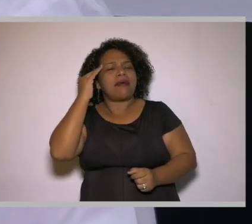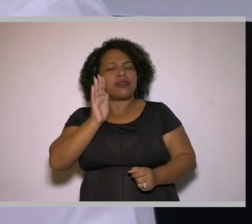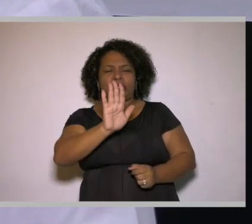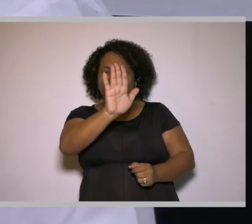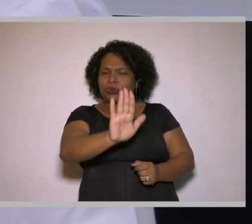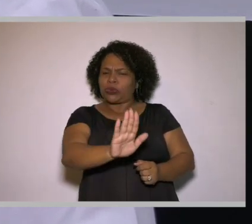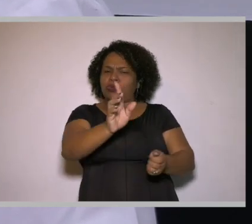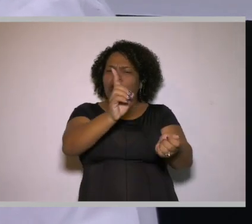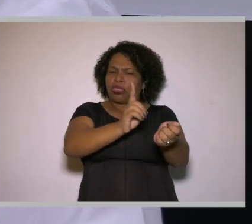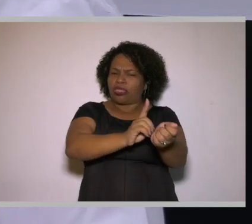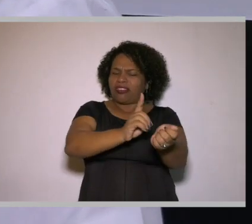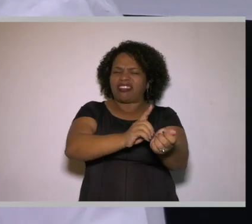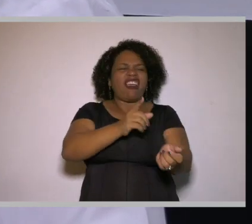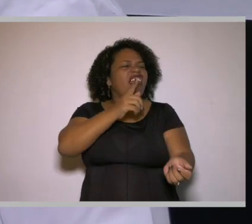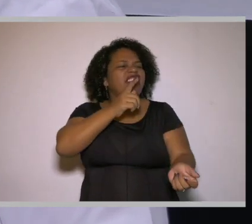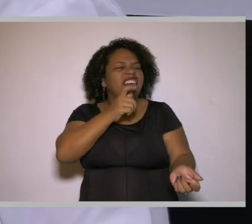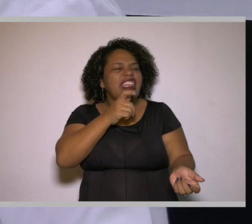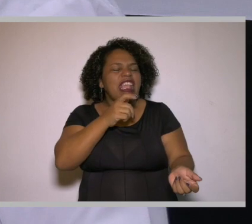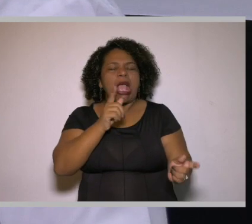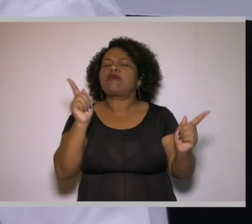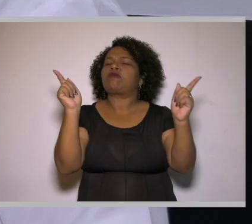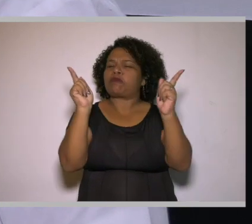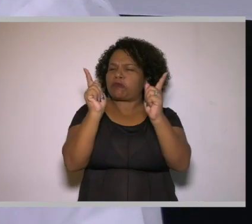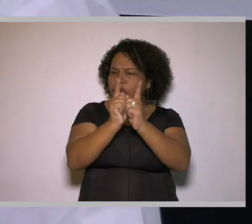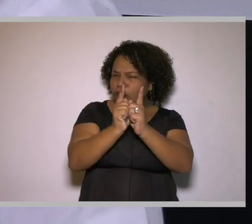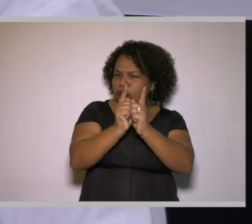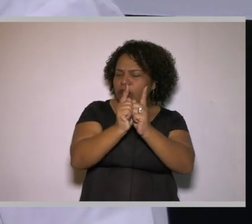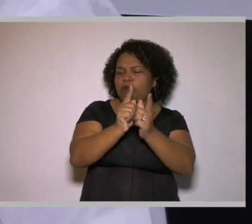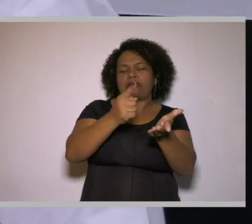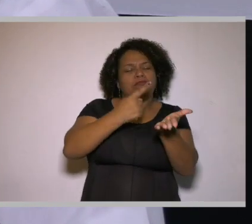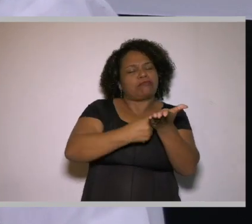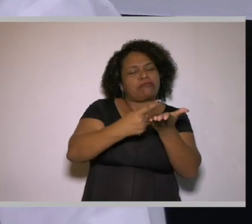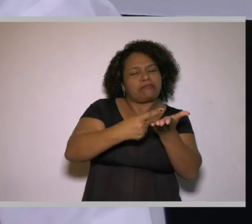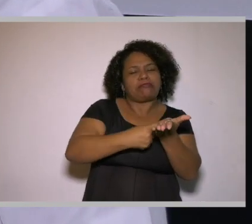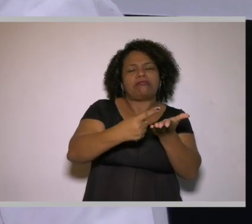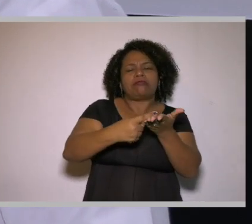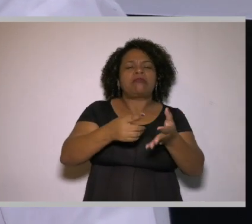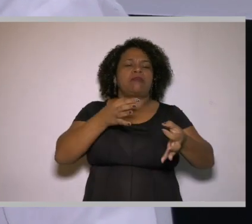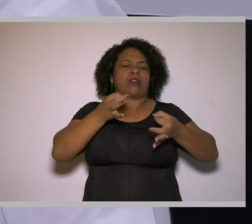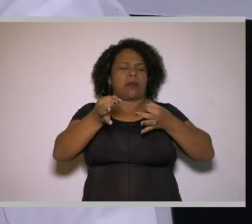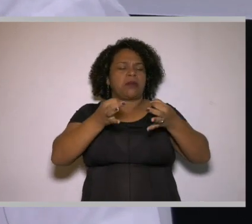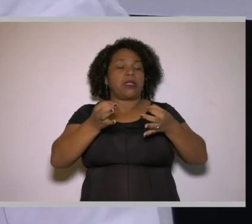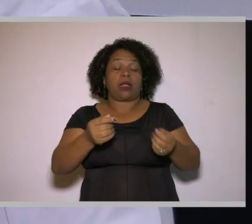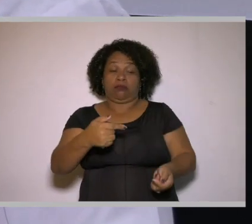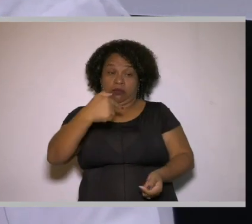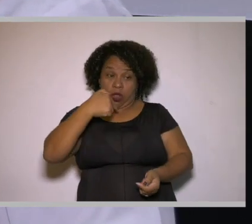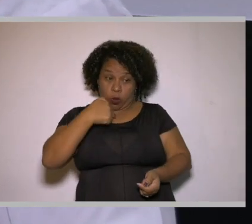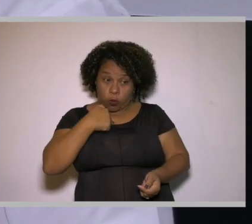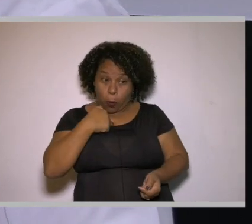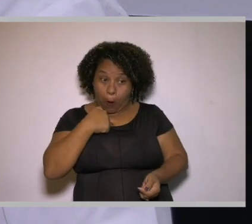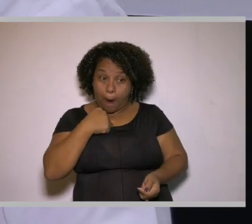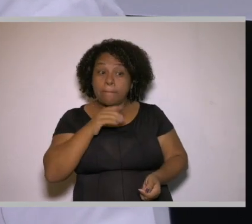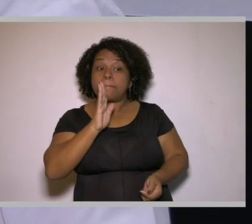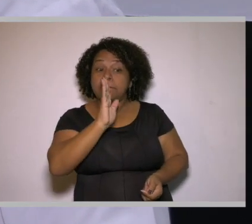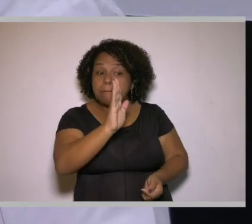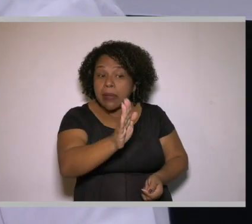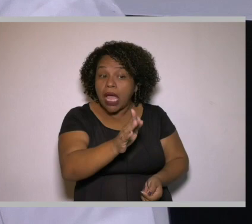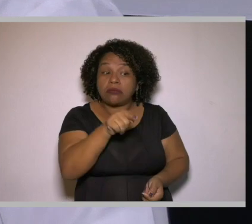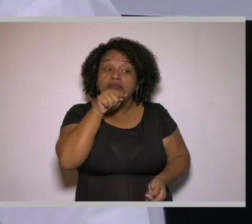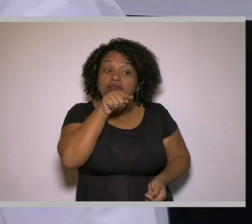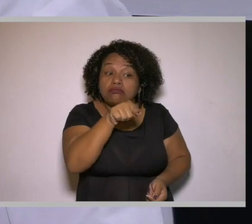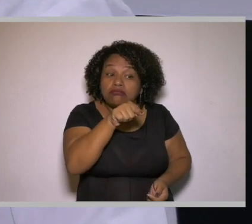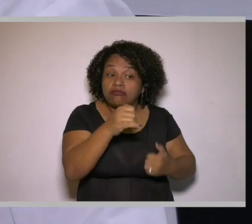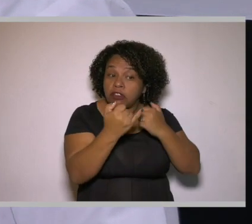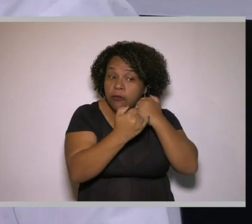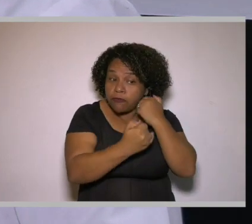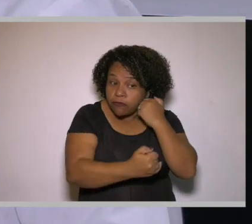su médico que va a trabajar con él y explicarle qué es lo que verdaderamente nosotros vamos a hacer.